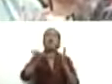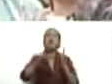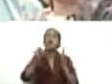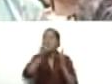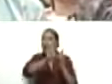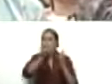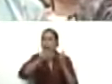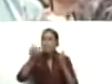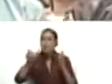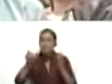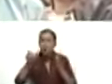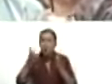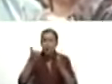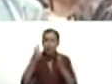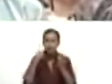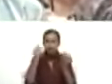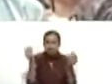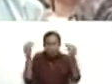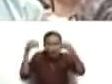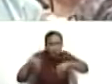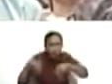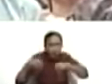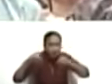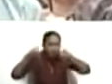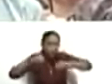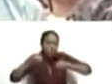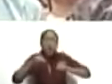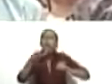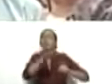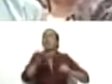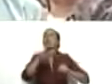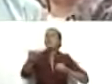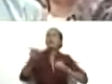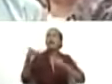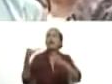conspiradores? ¿Dónde está la ultraderecha?